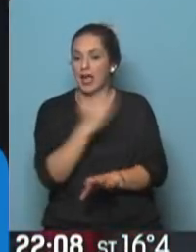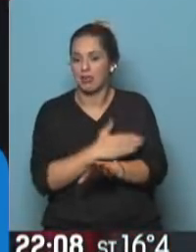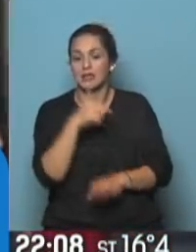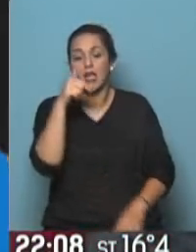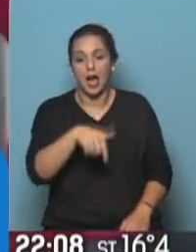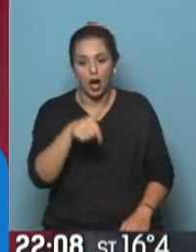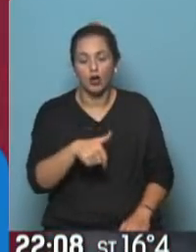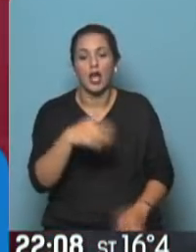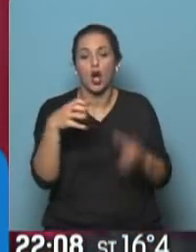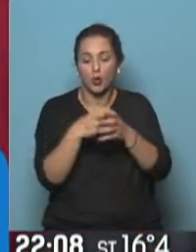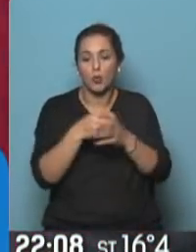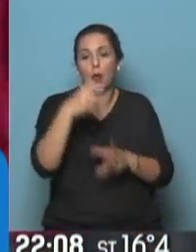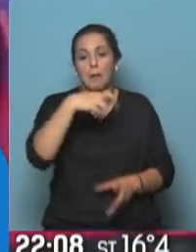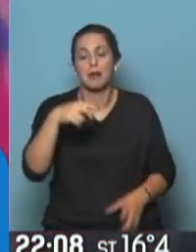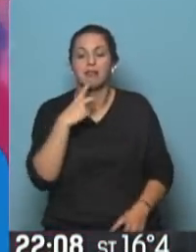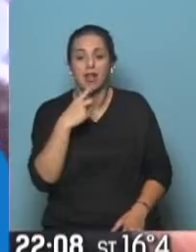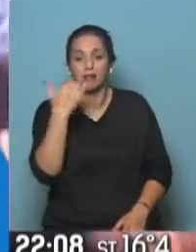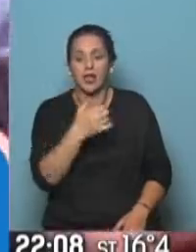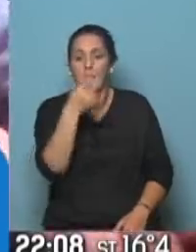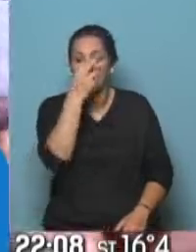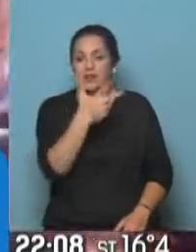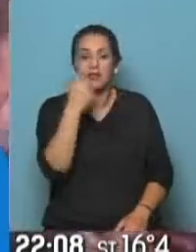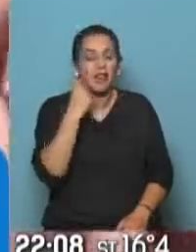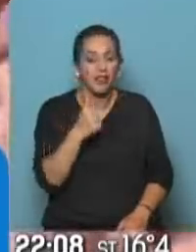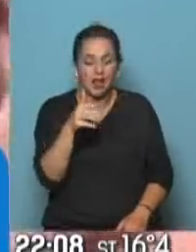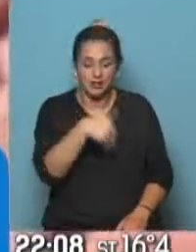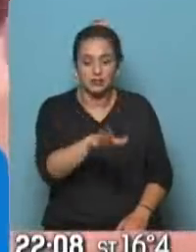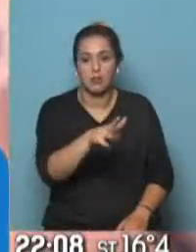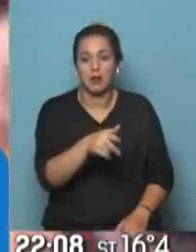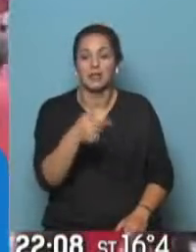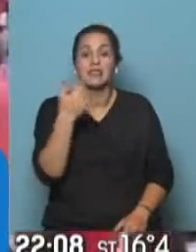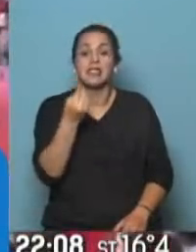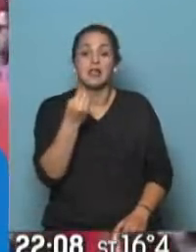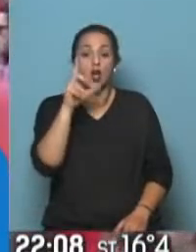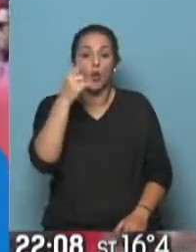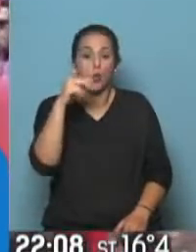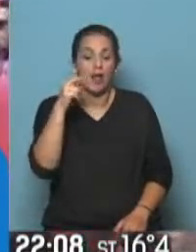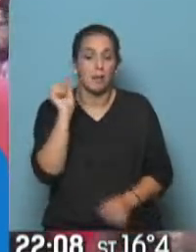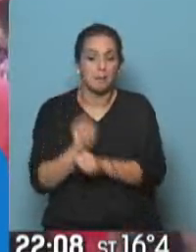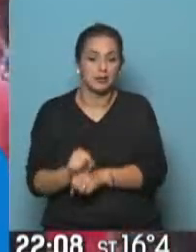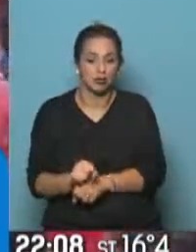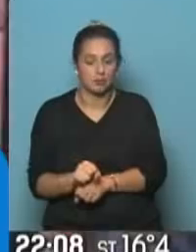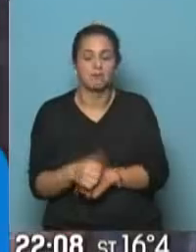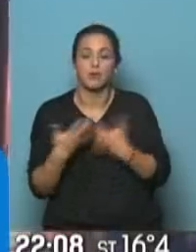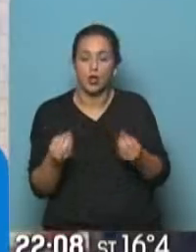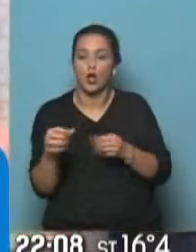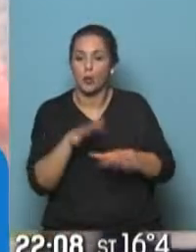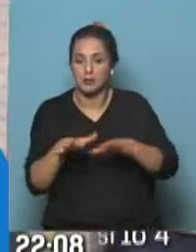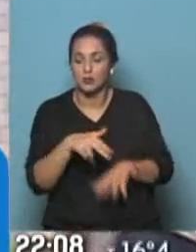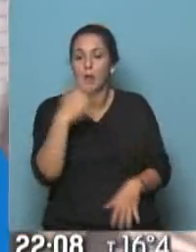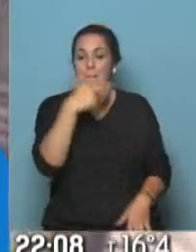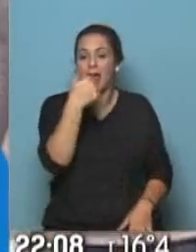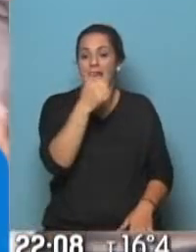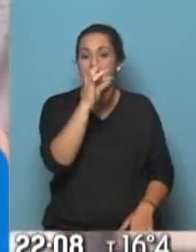Ahora, el PT cuenta con tan solo 23 días y Lula está en la cárcel. El panorama para Haddad no es